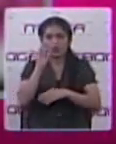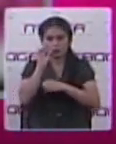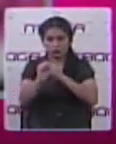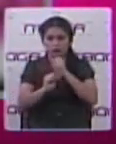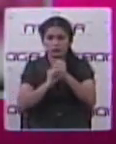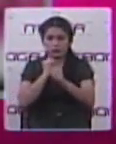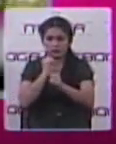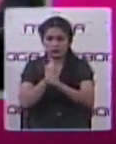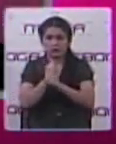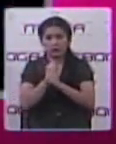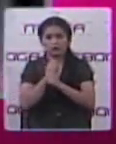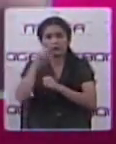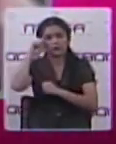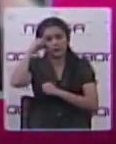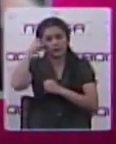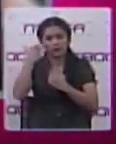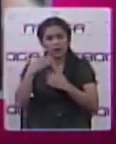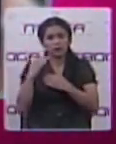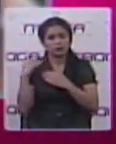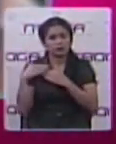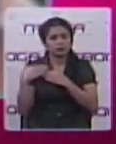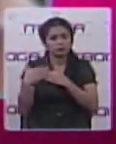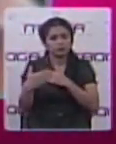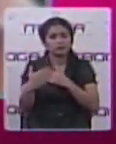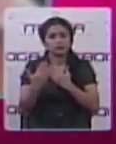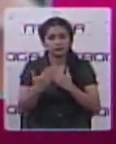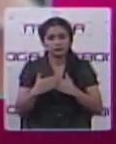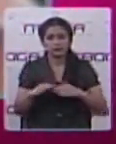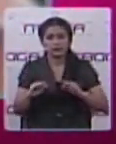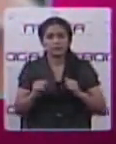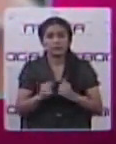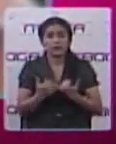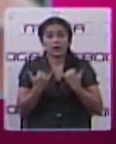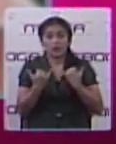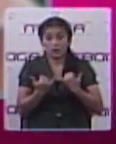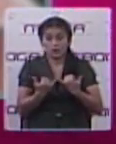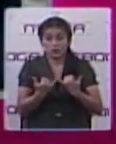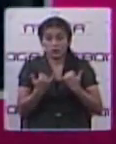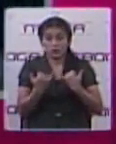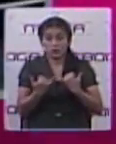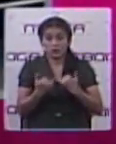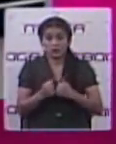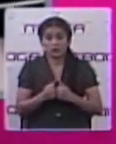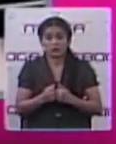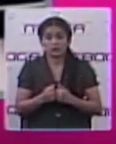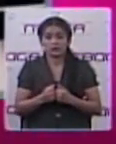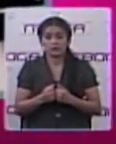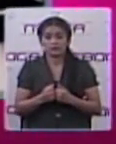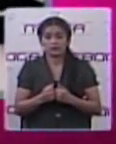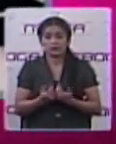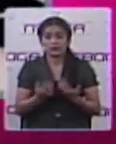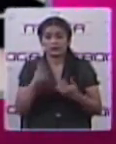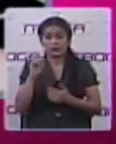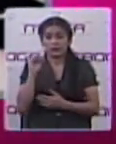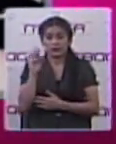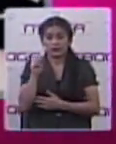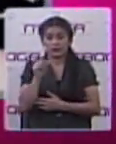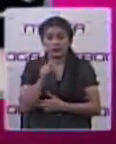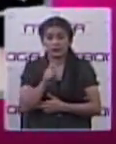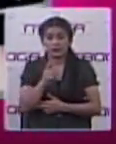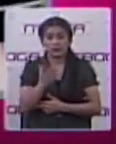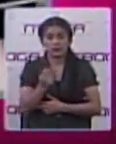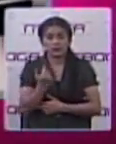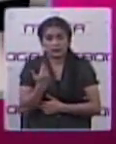de esa experiencia. Actualmente la franquicia, creo que la única que está en el mercado es RE/MAX, de la cual tengo